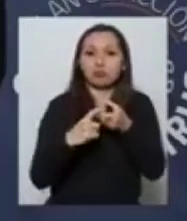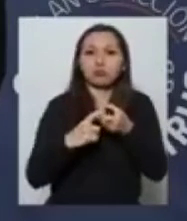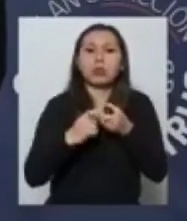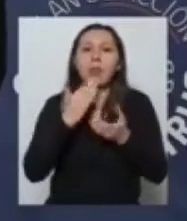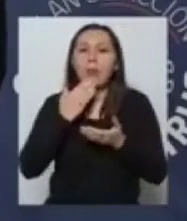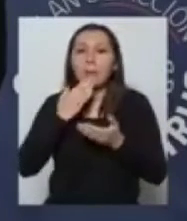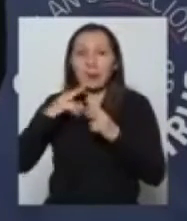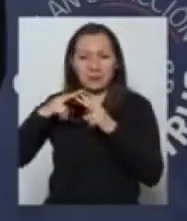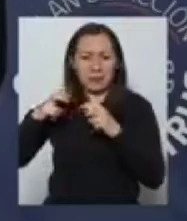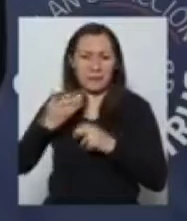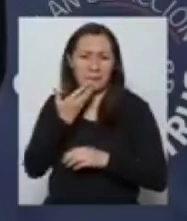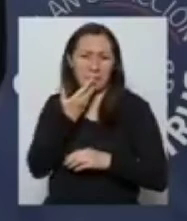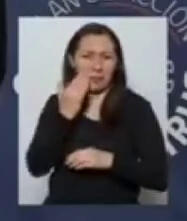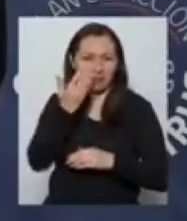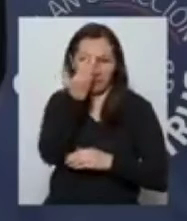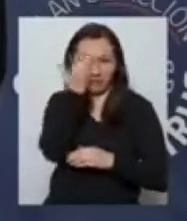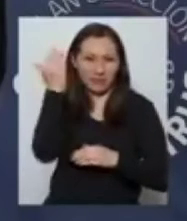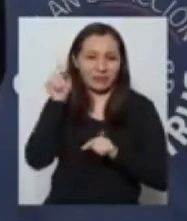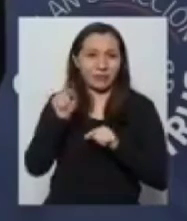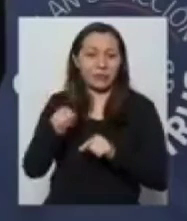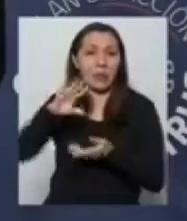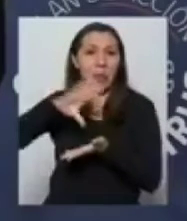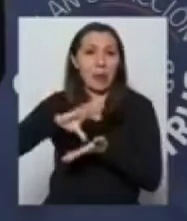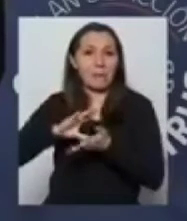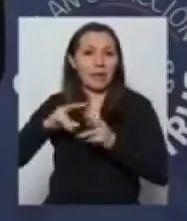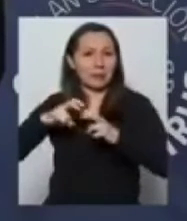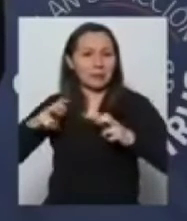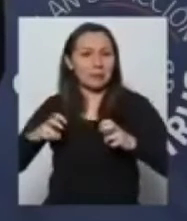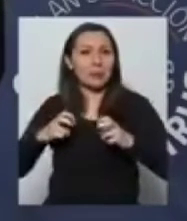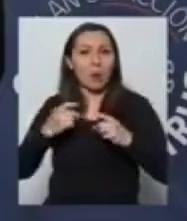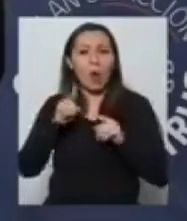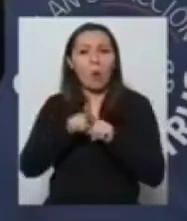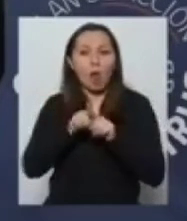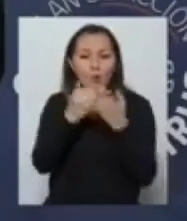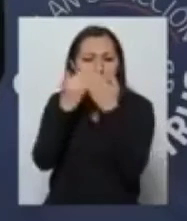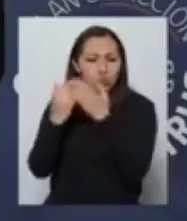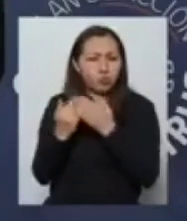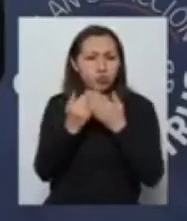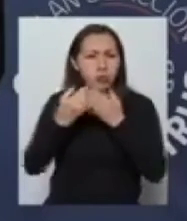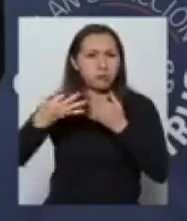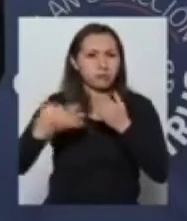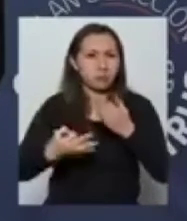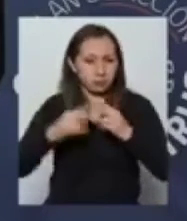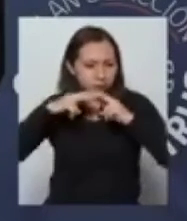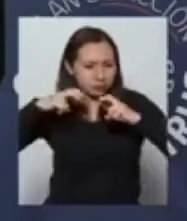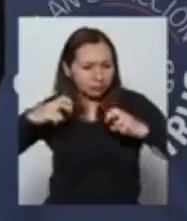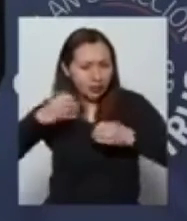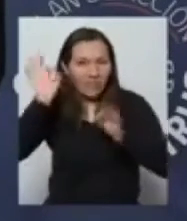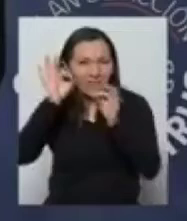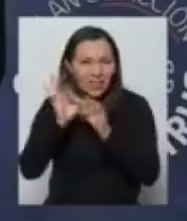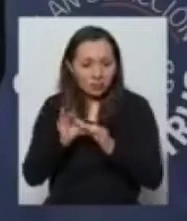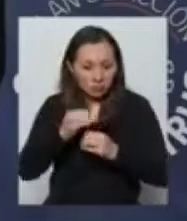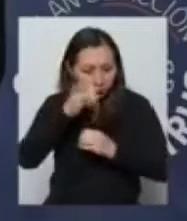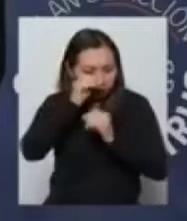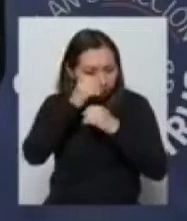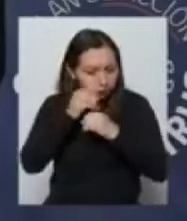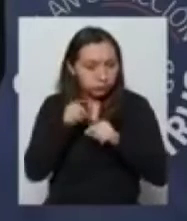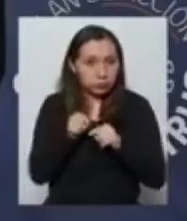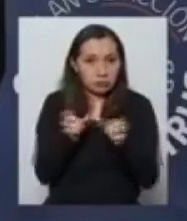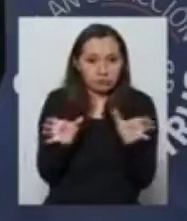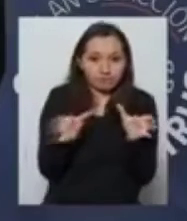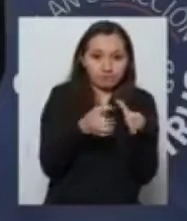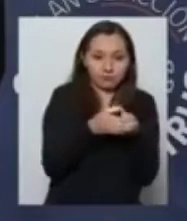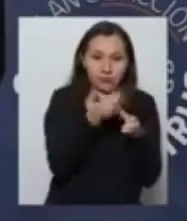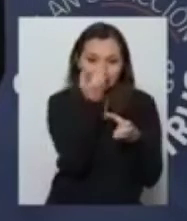epidemiólogos de el mejor nivel que podemos tener en el país, con un amplio currículum internacional, ellos